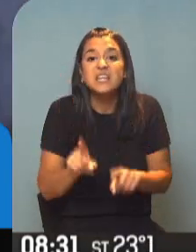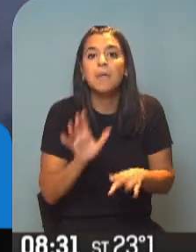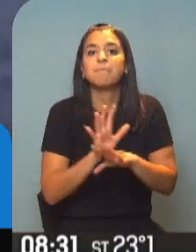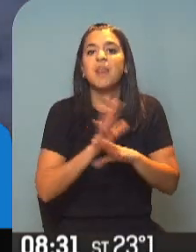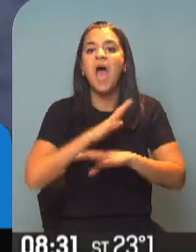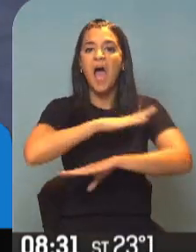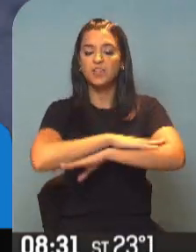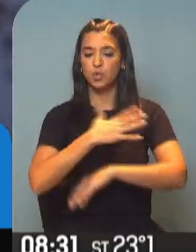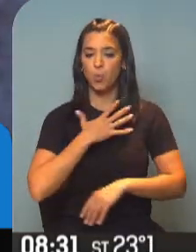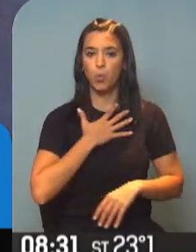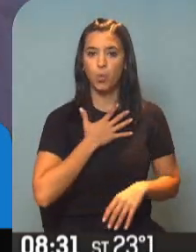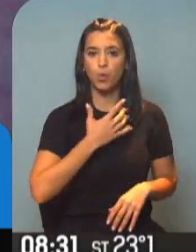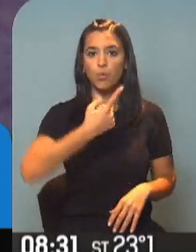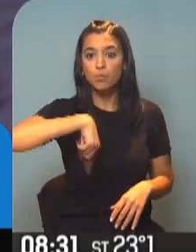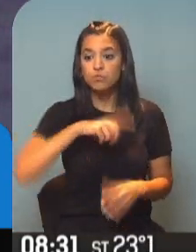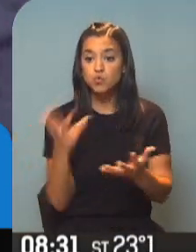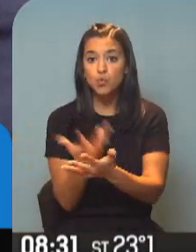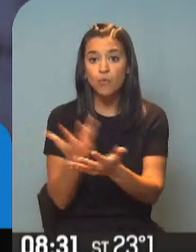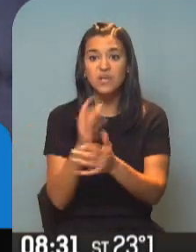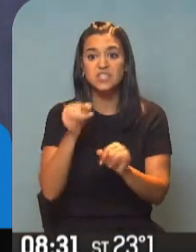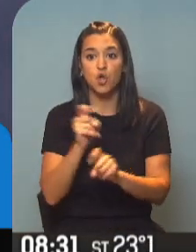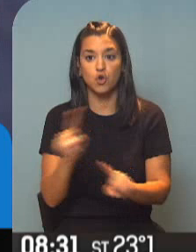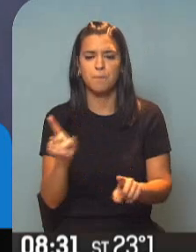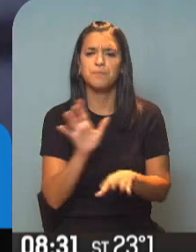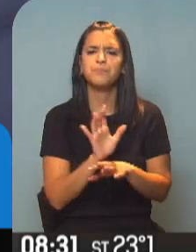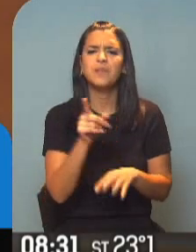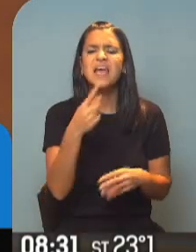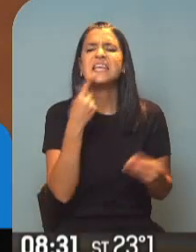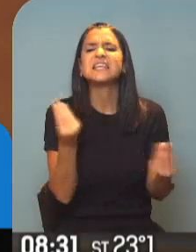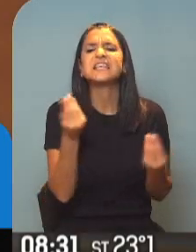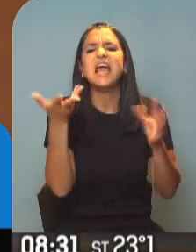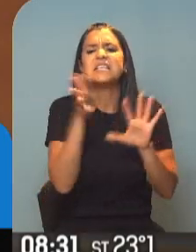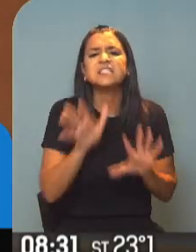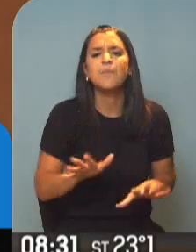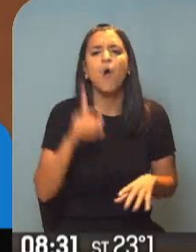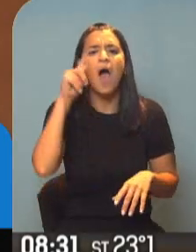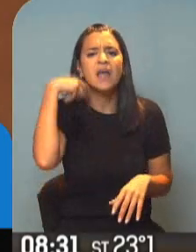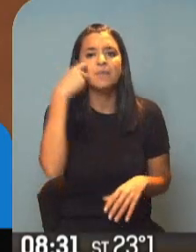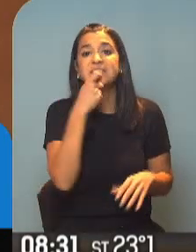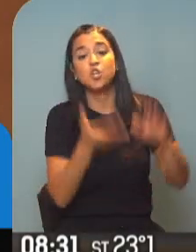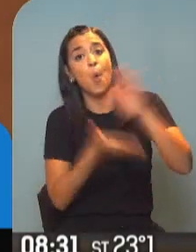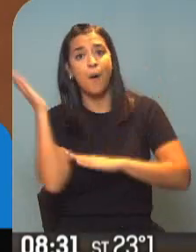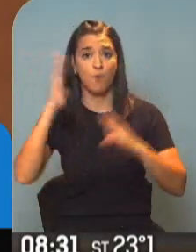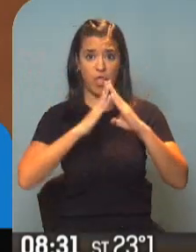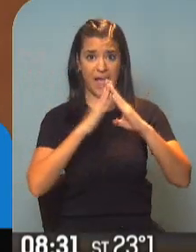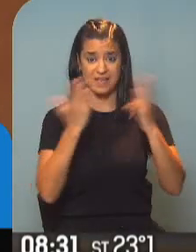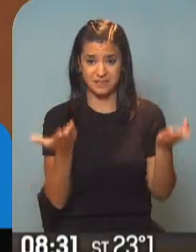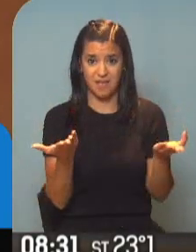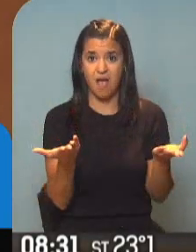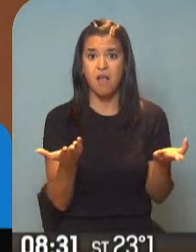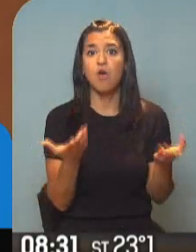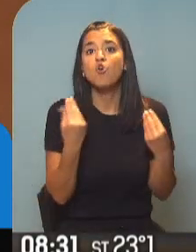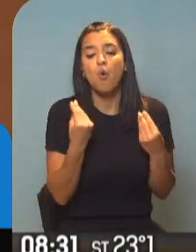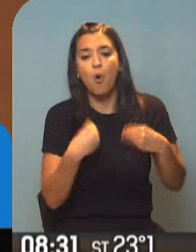actitud frente a él que sufra o no su doctor qué hacemos con los animales si nos vamos de casa como como